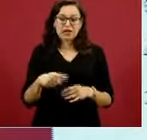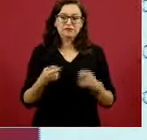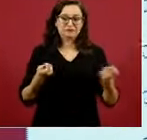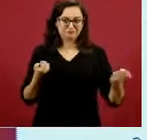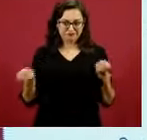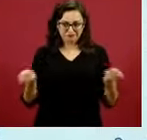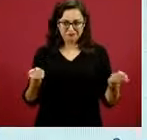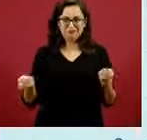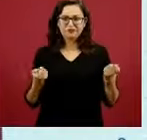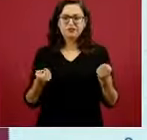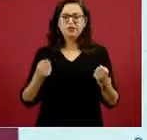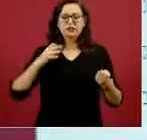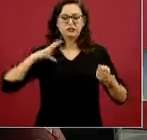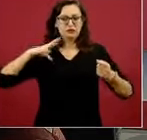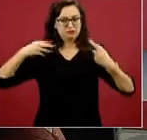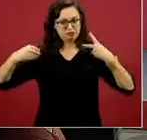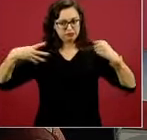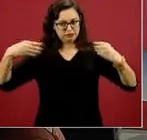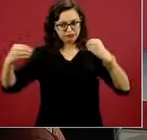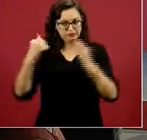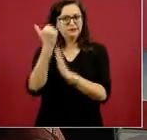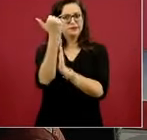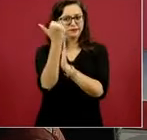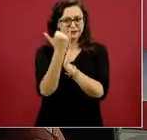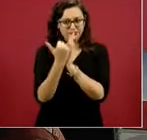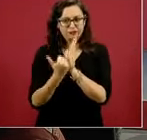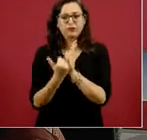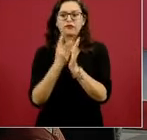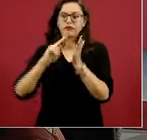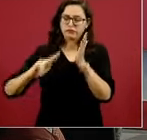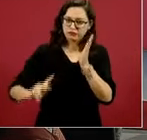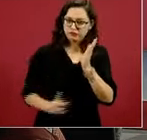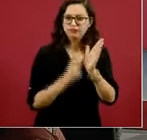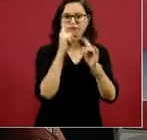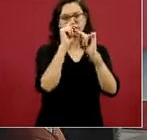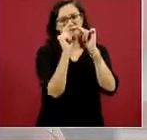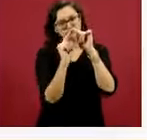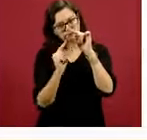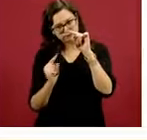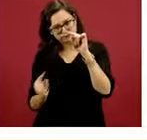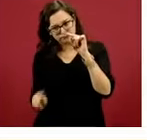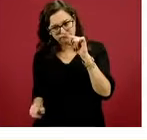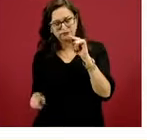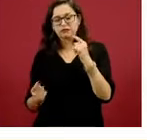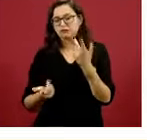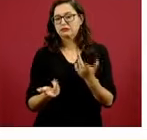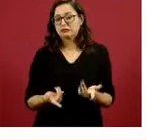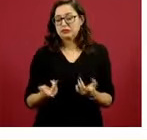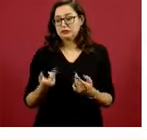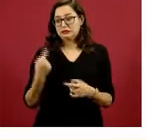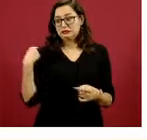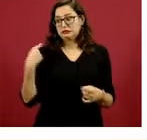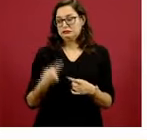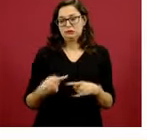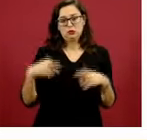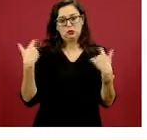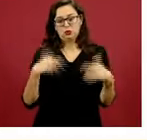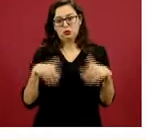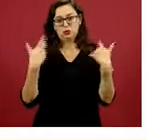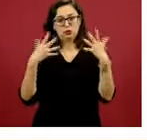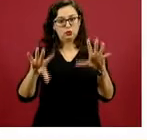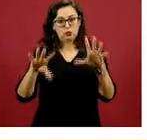las medidas de mitigación que permitan volver a revertir esta tendencia ascendente que se ha